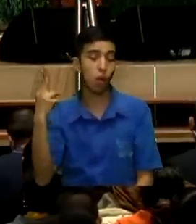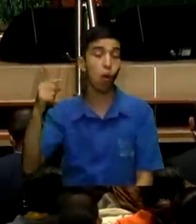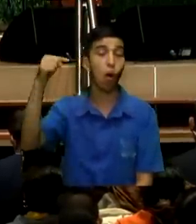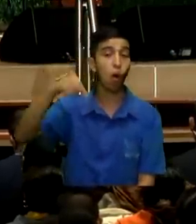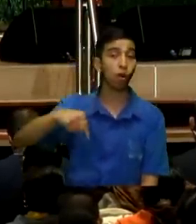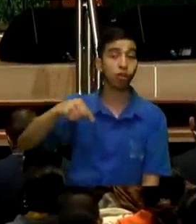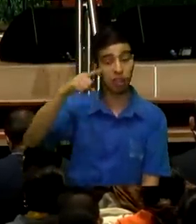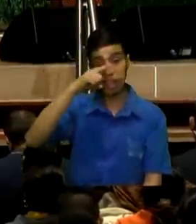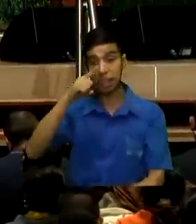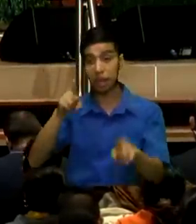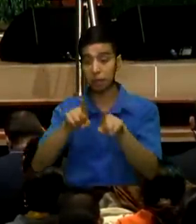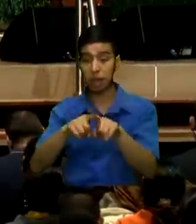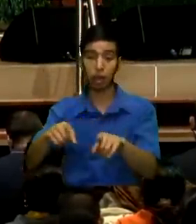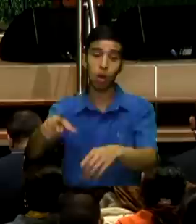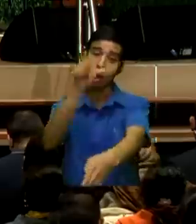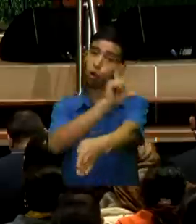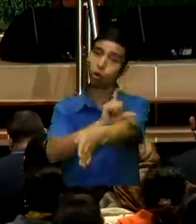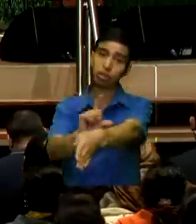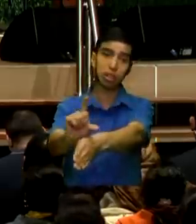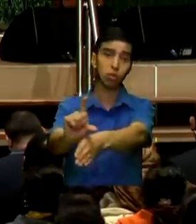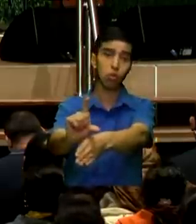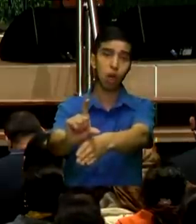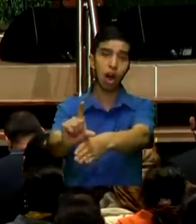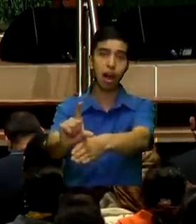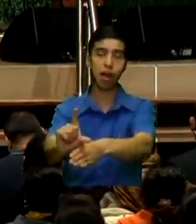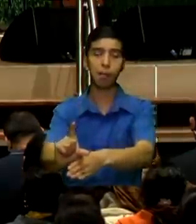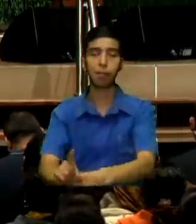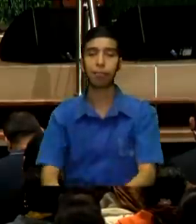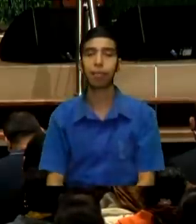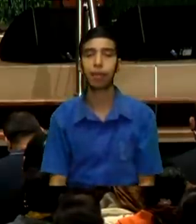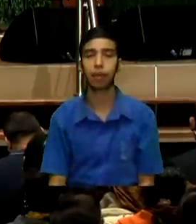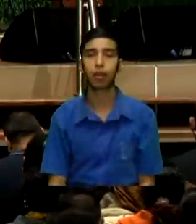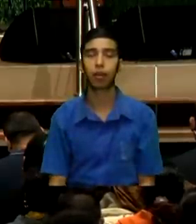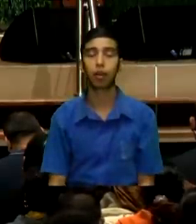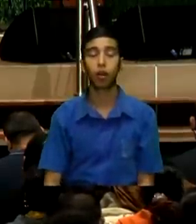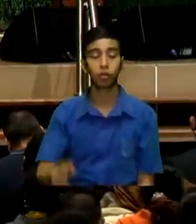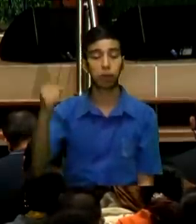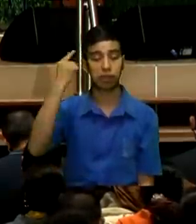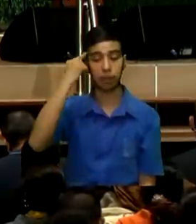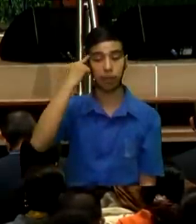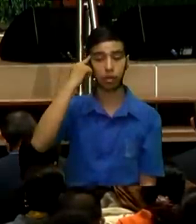mismo. No, los pensamientos nuestros no son los de Él.